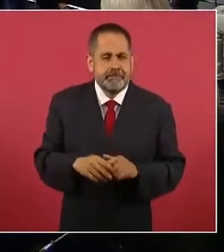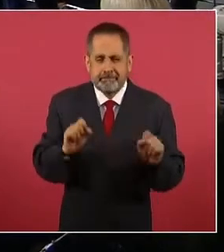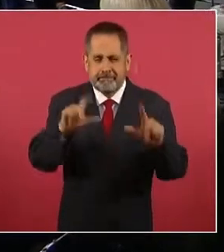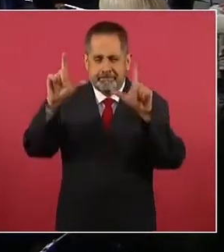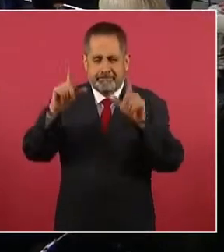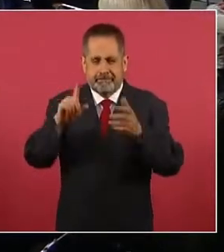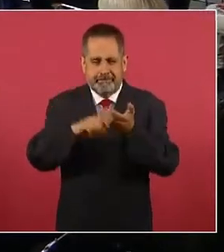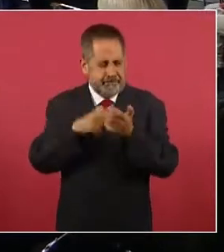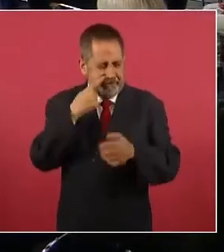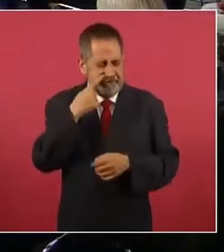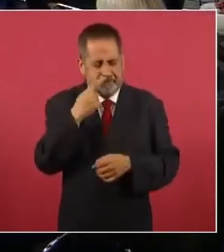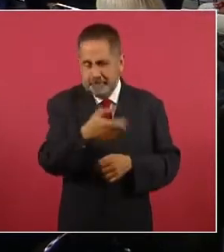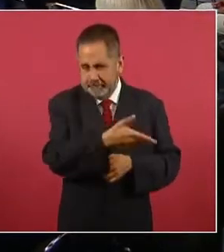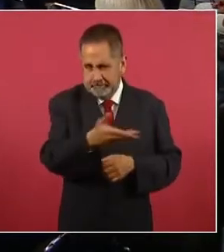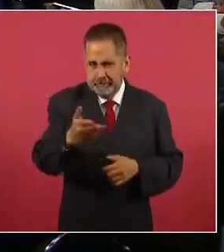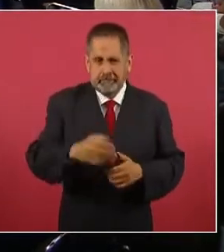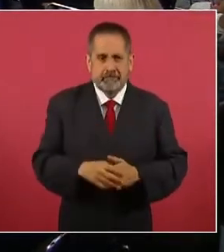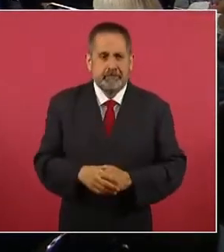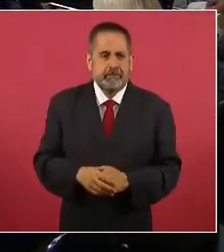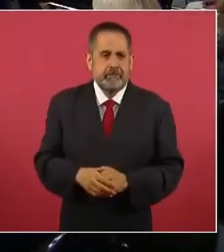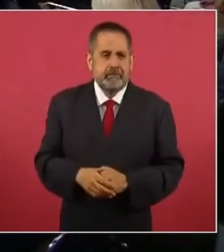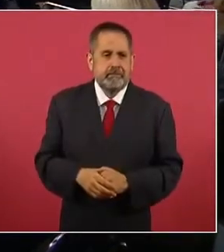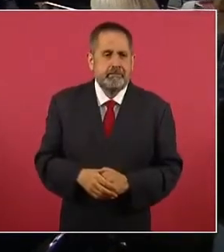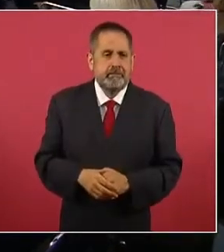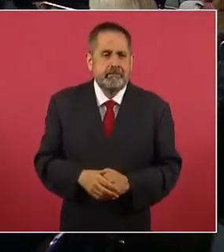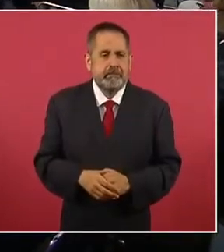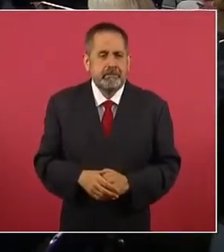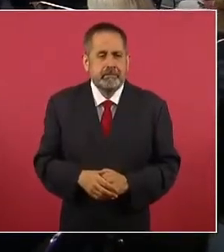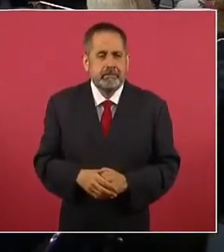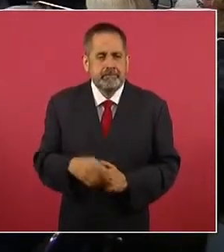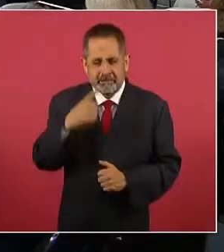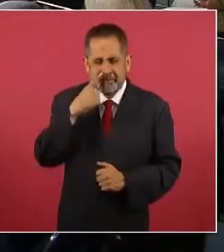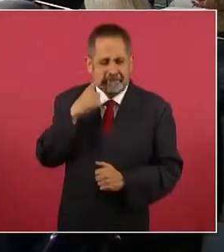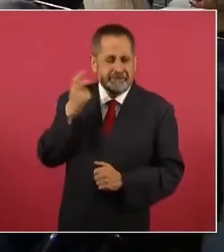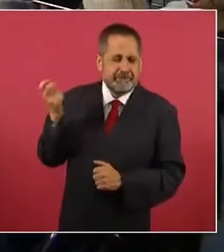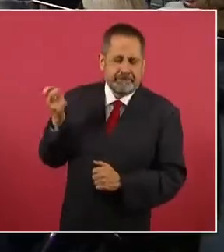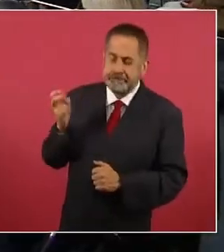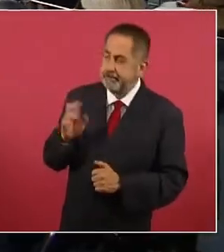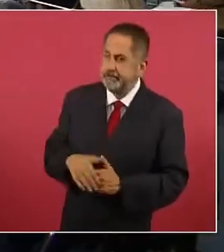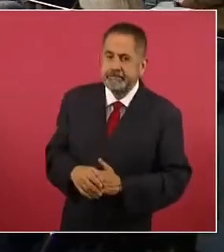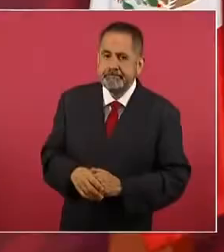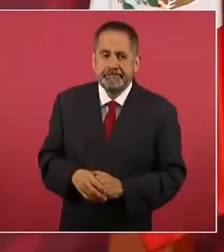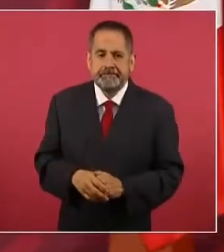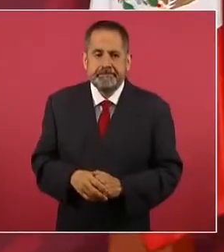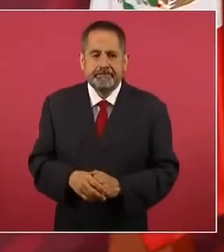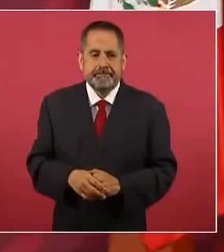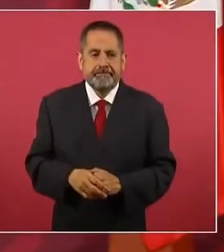lámina. Pero así son, ahí está.